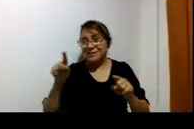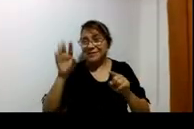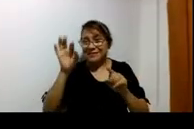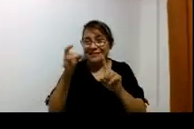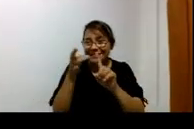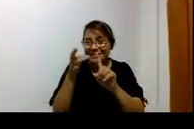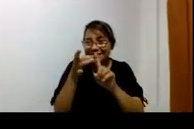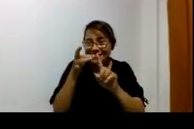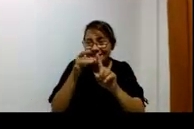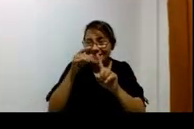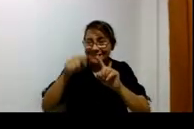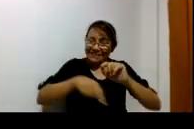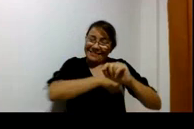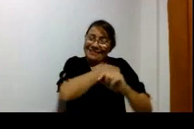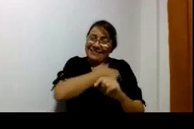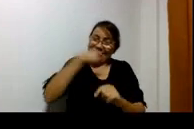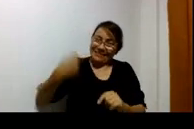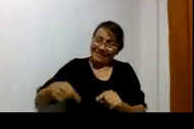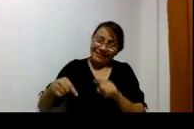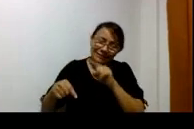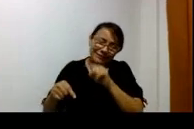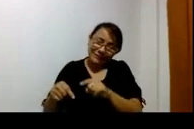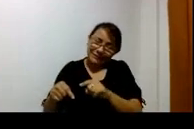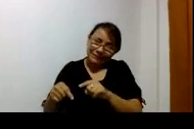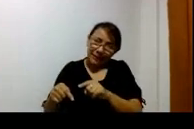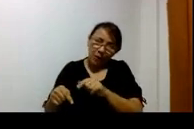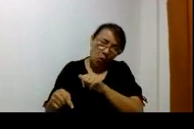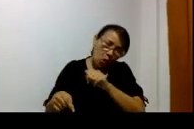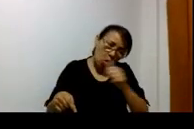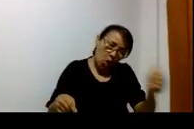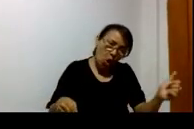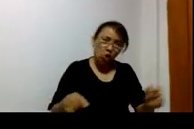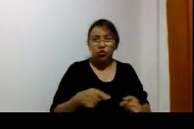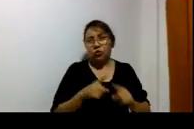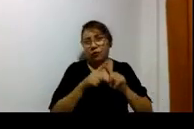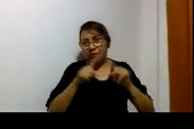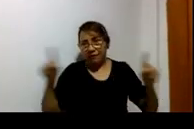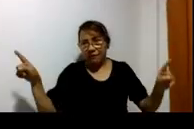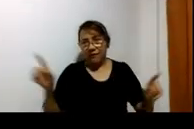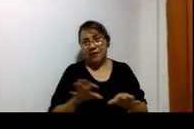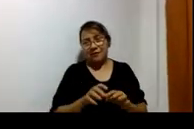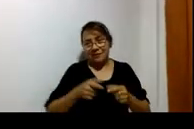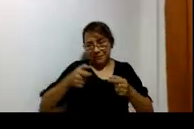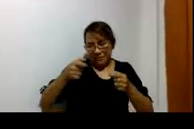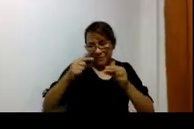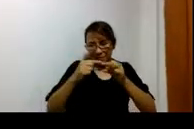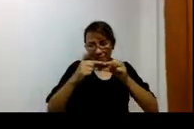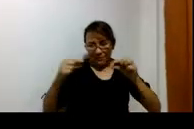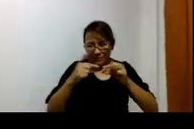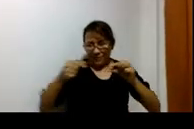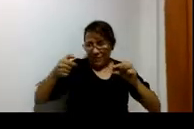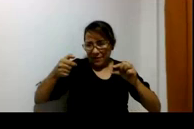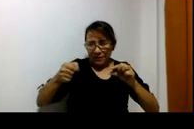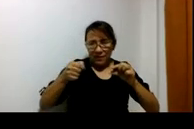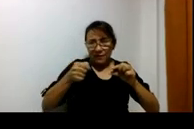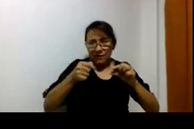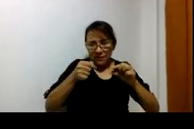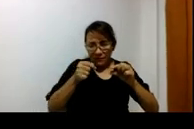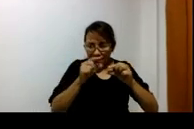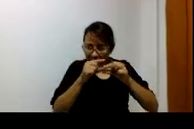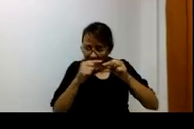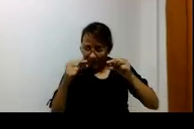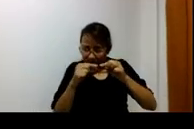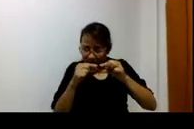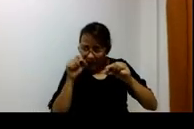muy bueno, sí, pero es muy inseguro. Entonces, para evitar accidentes, nos referimos siempre a un termómetro digital. Vigilar